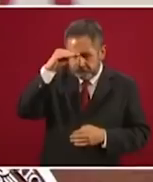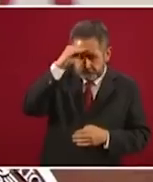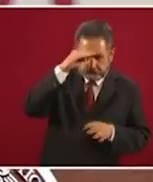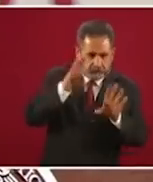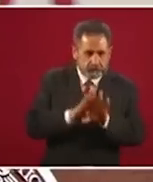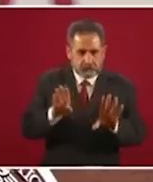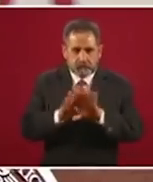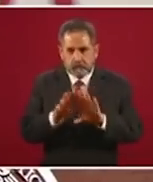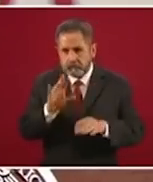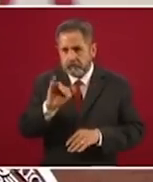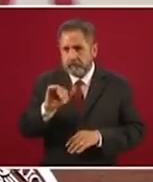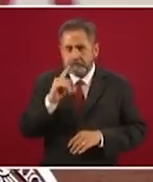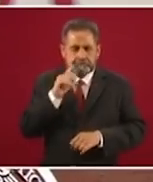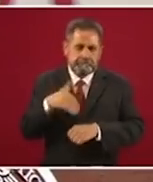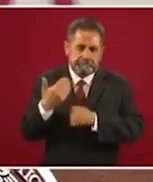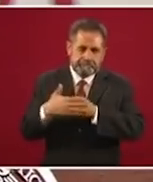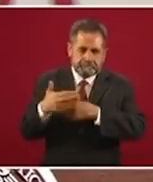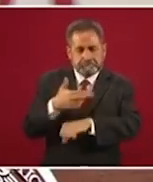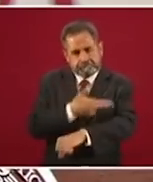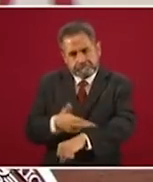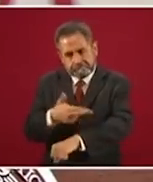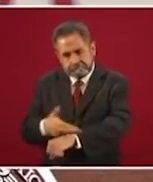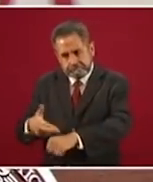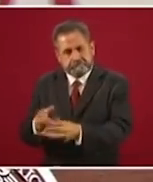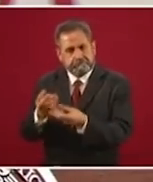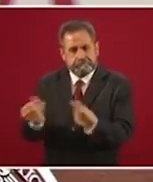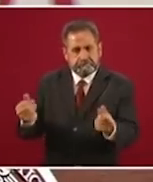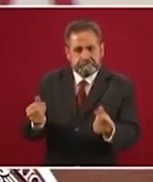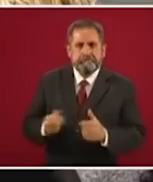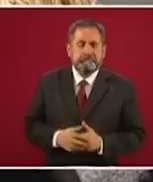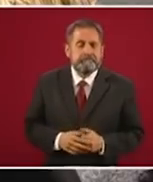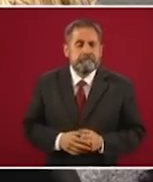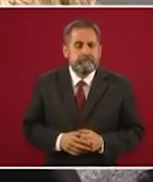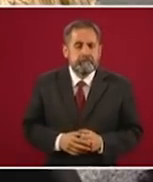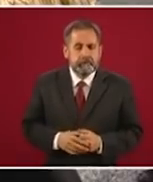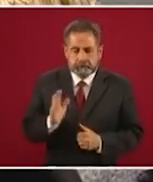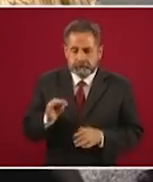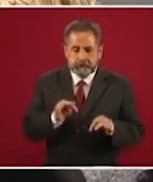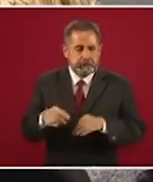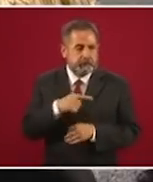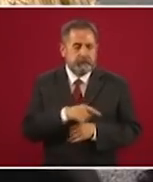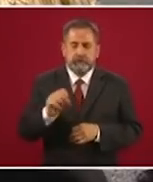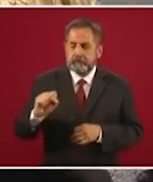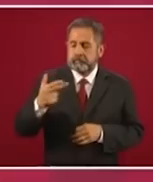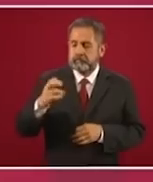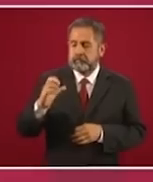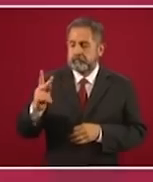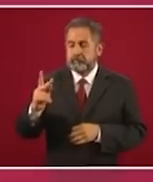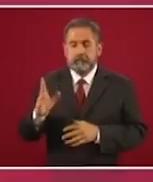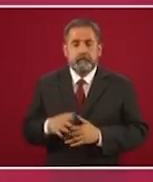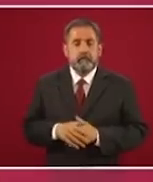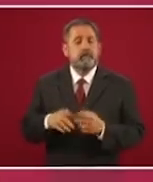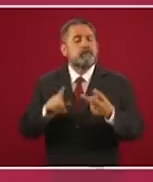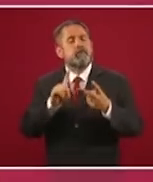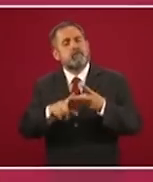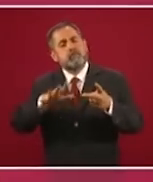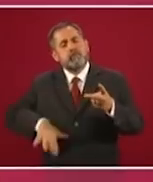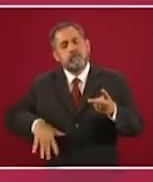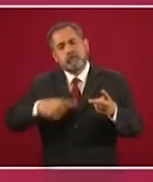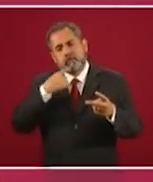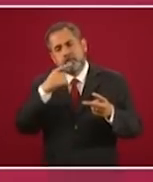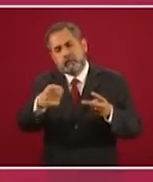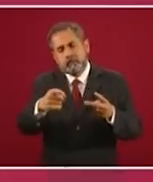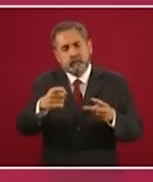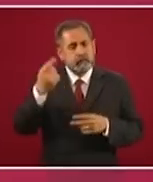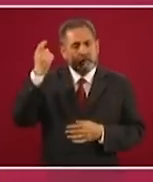¿sí?, resolver esto. Está trabajando la Secretaría de Hacienda. Acerca de lo que tú mencionas de